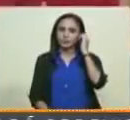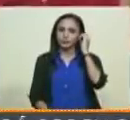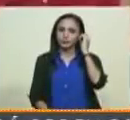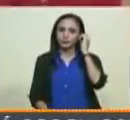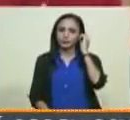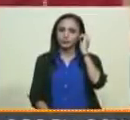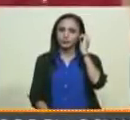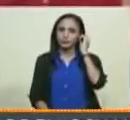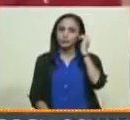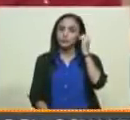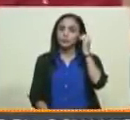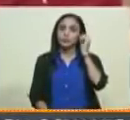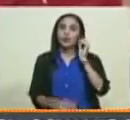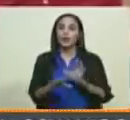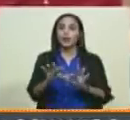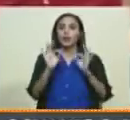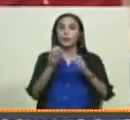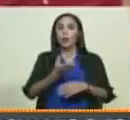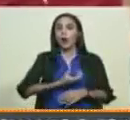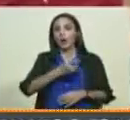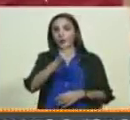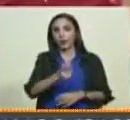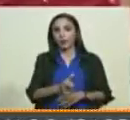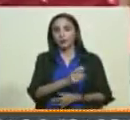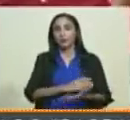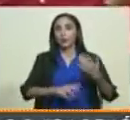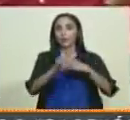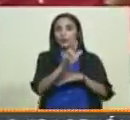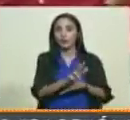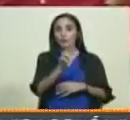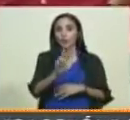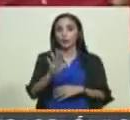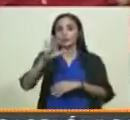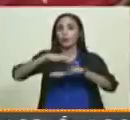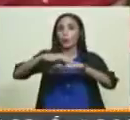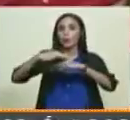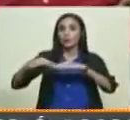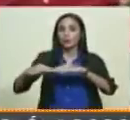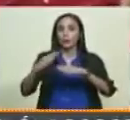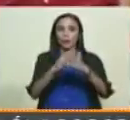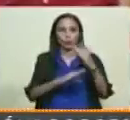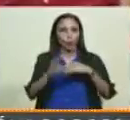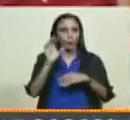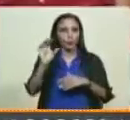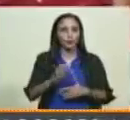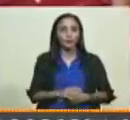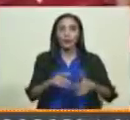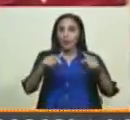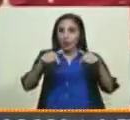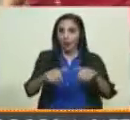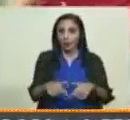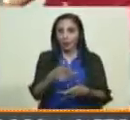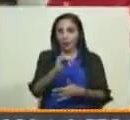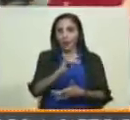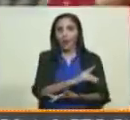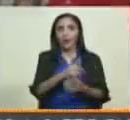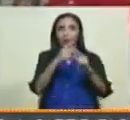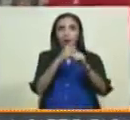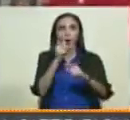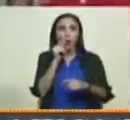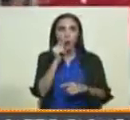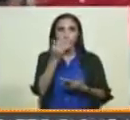y alcaldesas en los 335 municipios del país. Y aquí tenemos, entre otros, a Willy